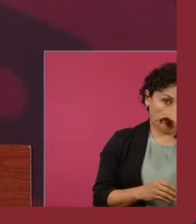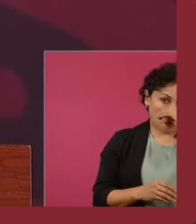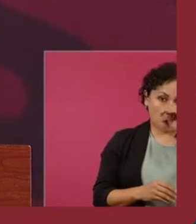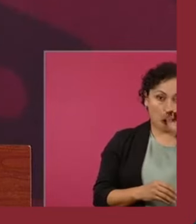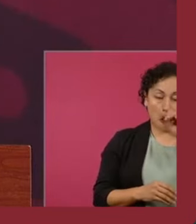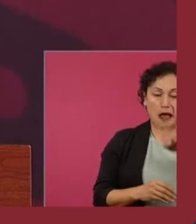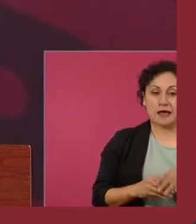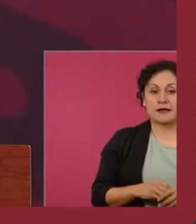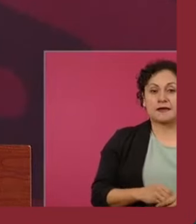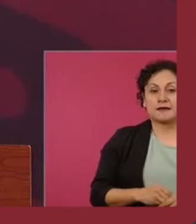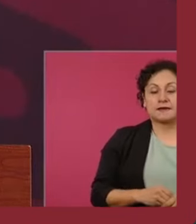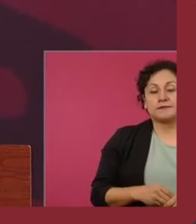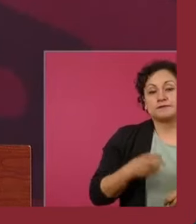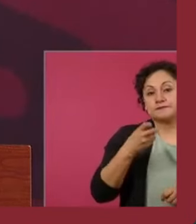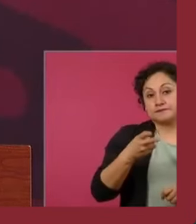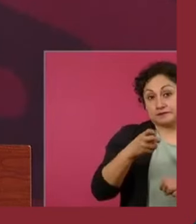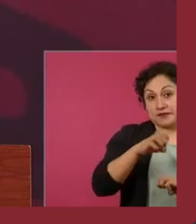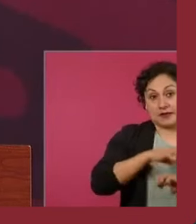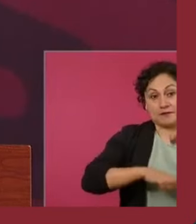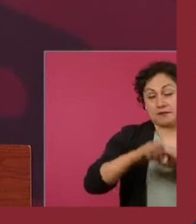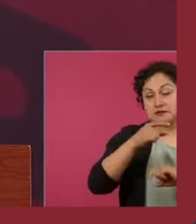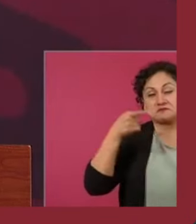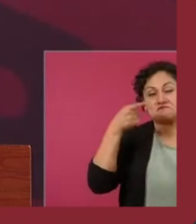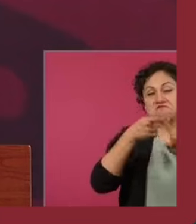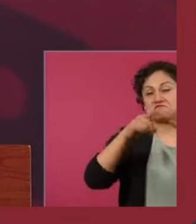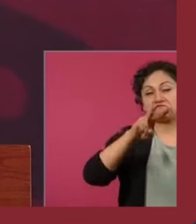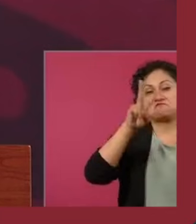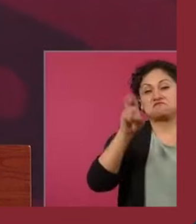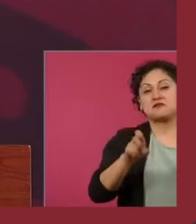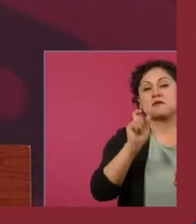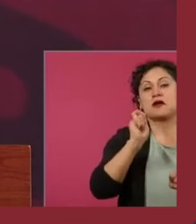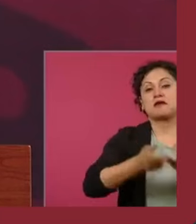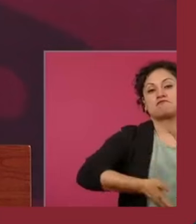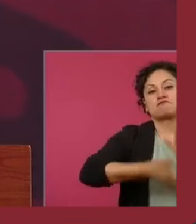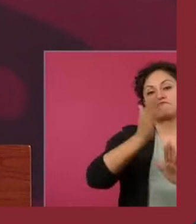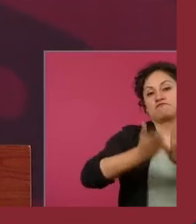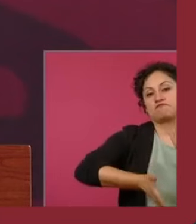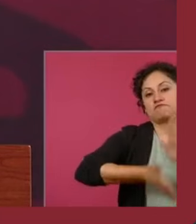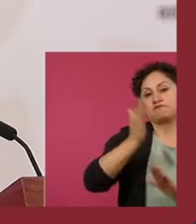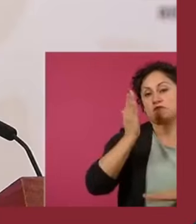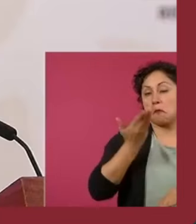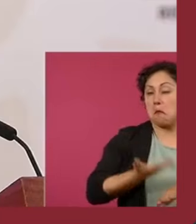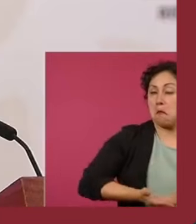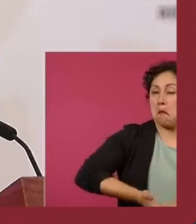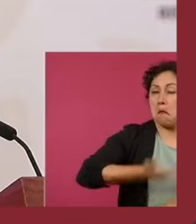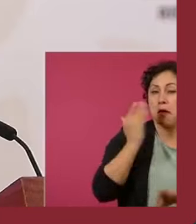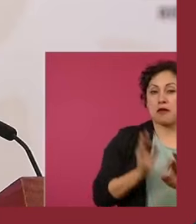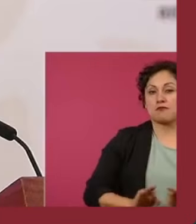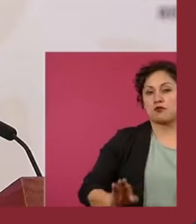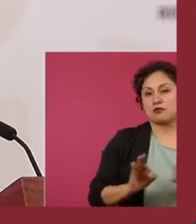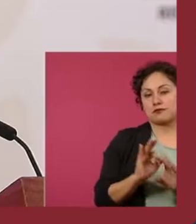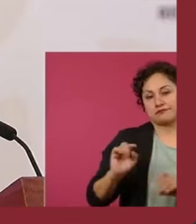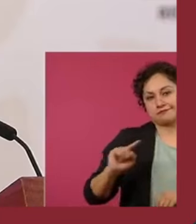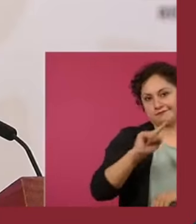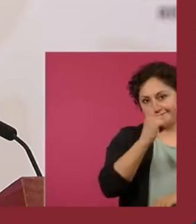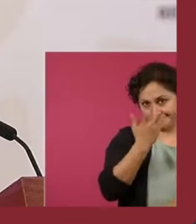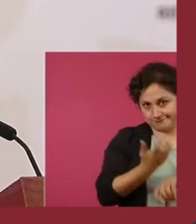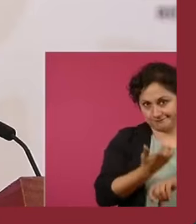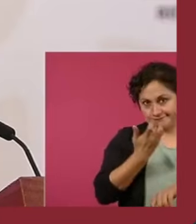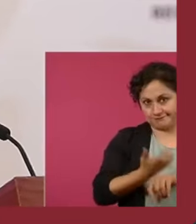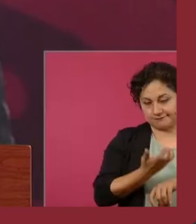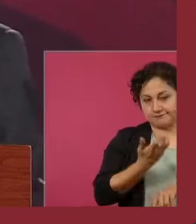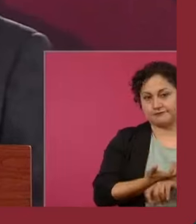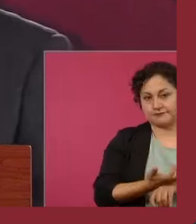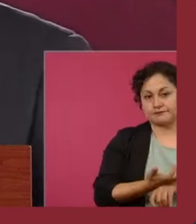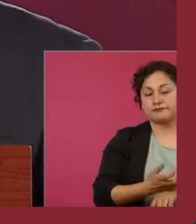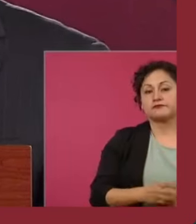no estamos dispuestos a aceptar que la inversión venga a destruir nuestro territorio. No queremos inversiones a cualquier precio,